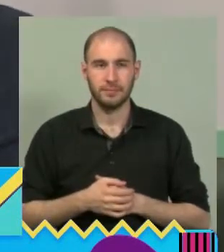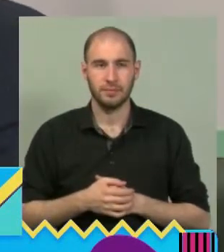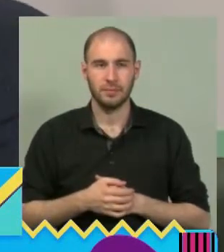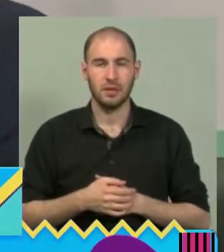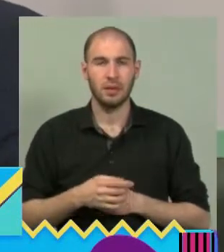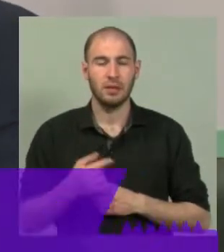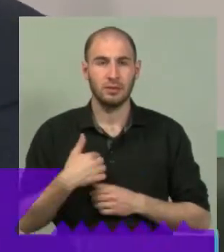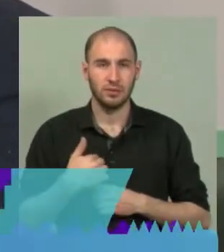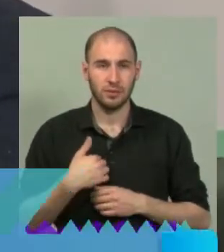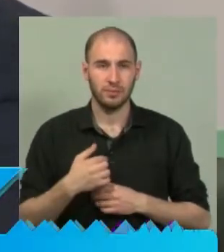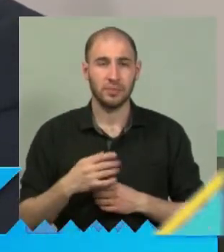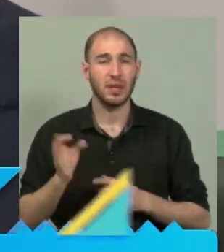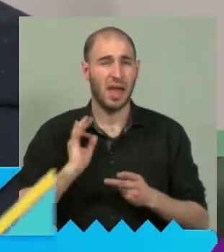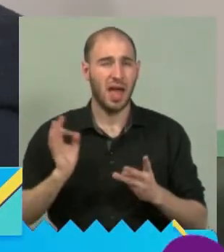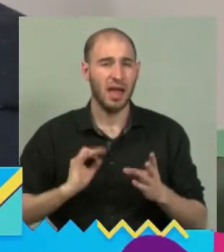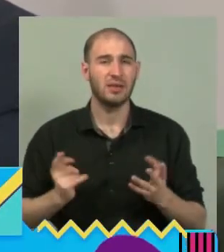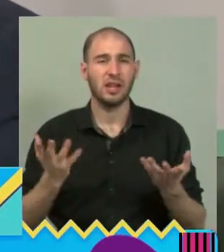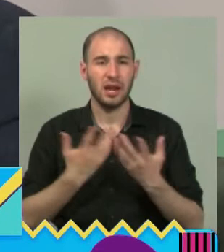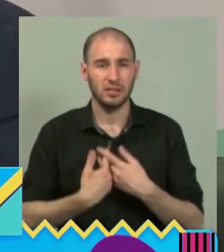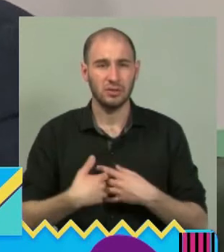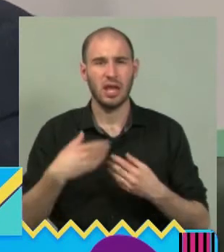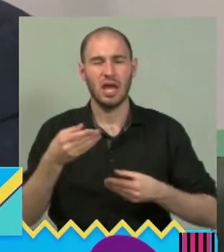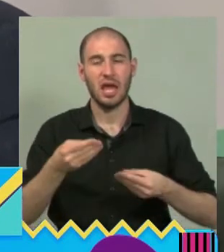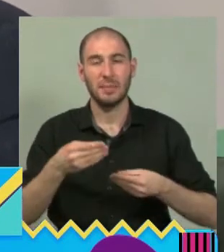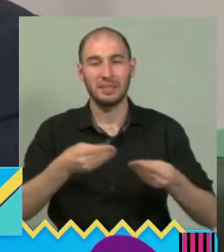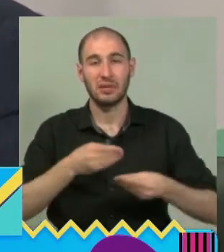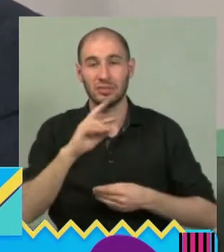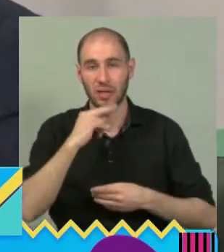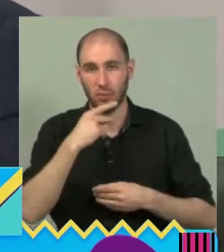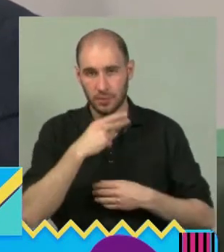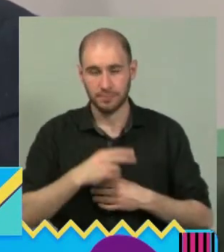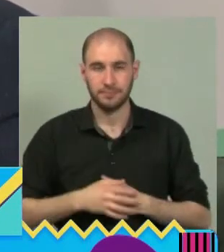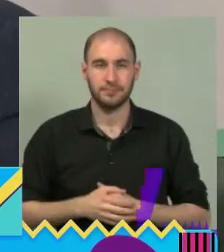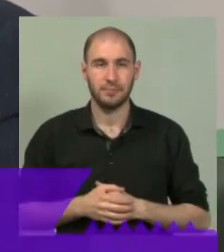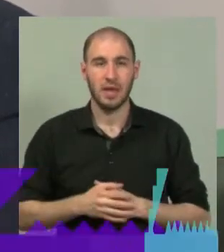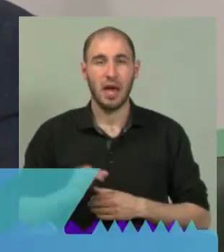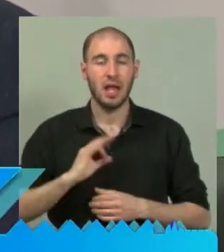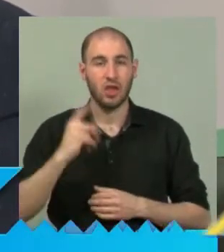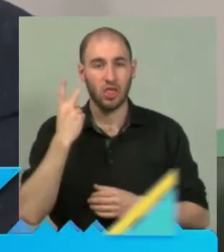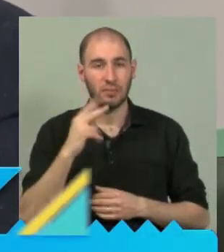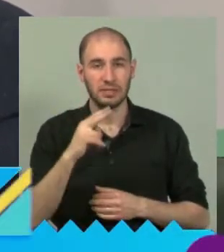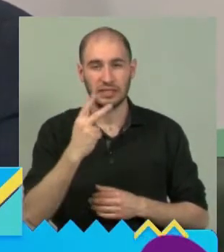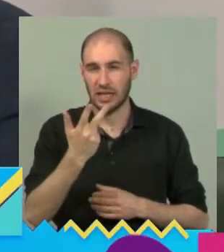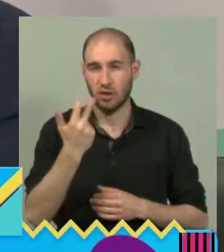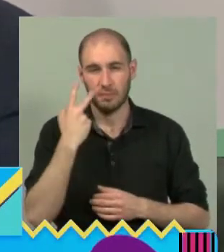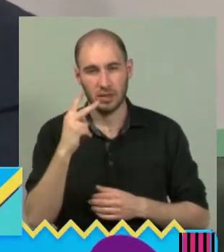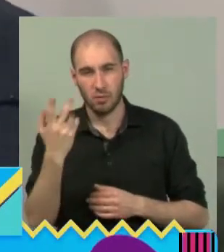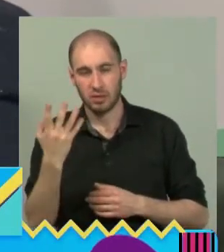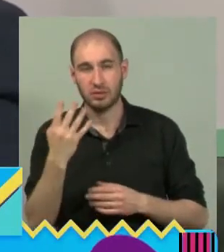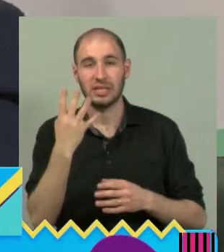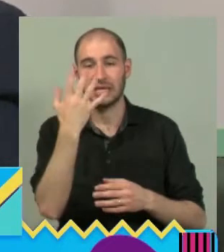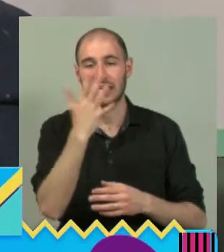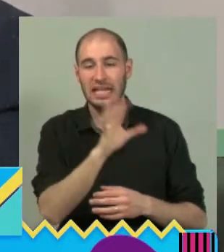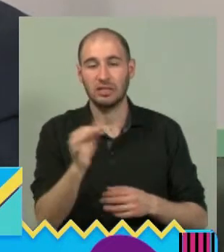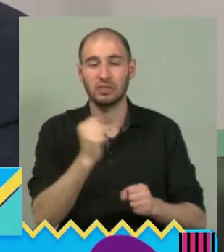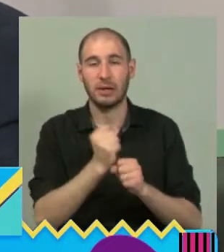yo tengo desde hace muchos años vinculaciones con empresarios sanjuaninos. En el año 2003-2004 habían 500